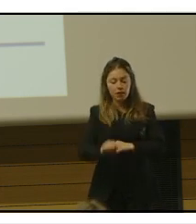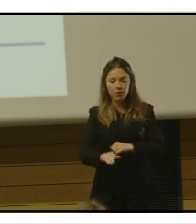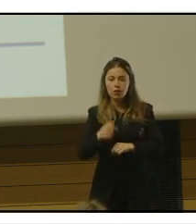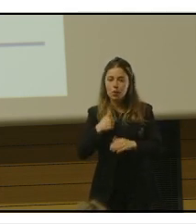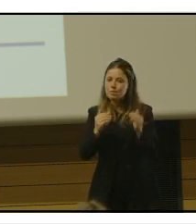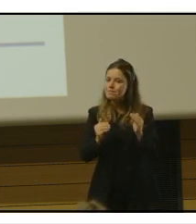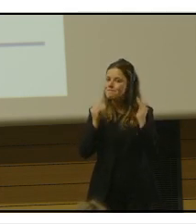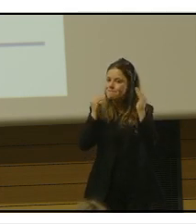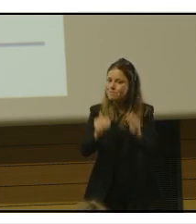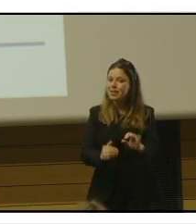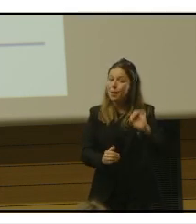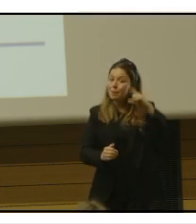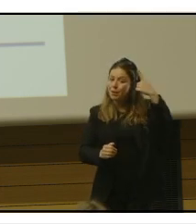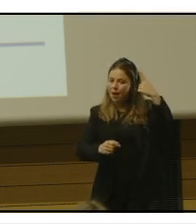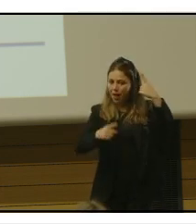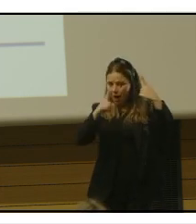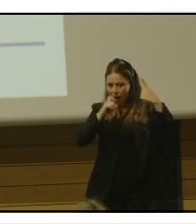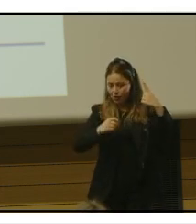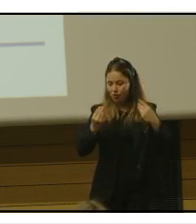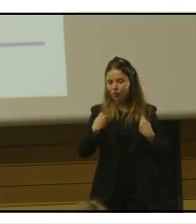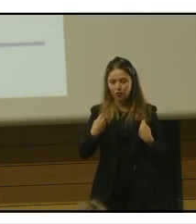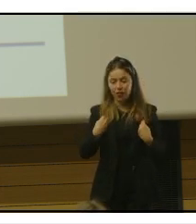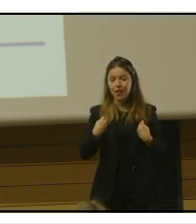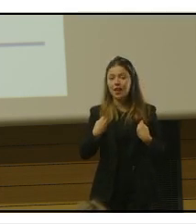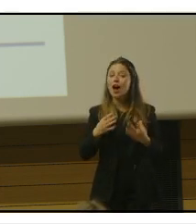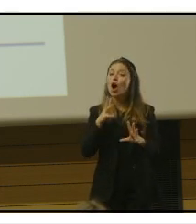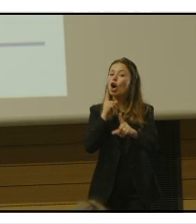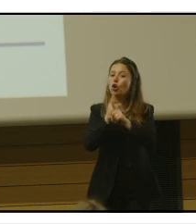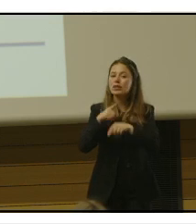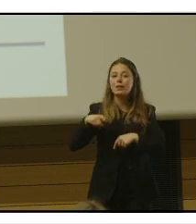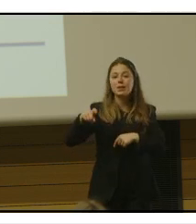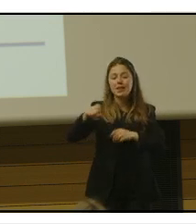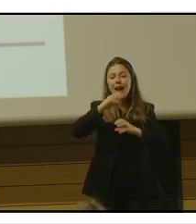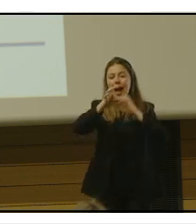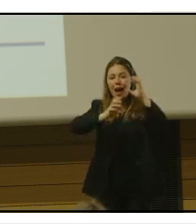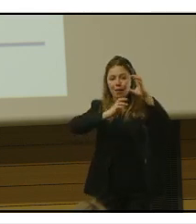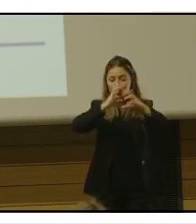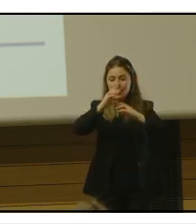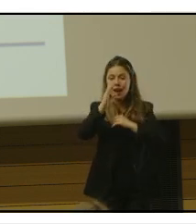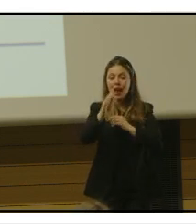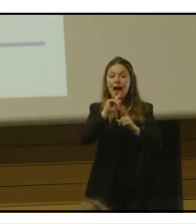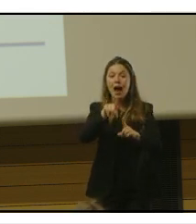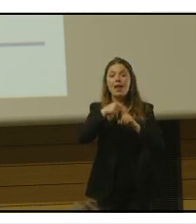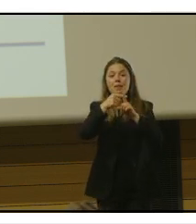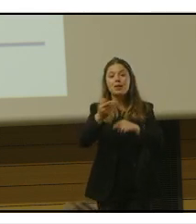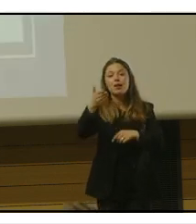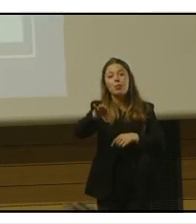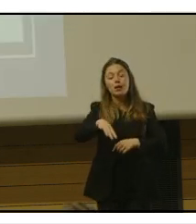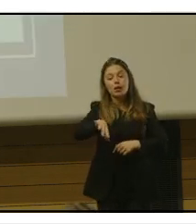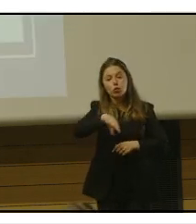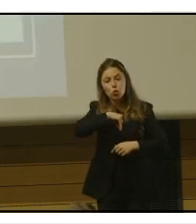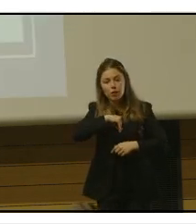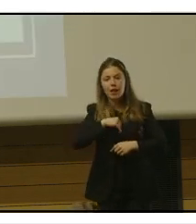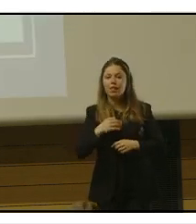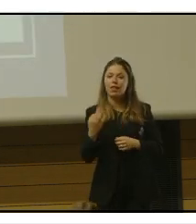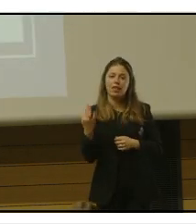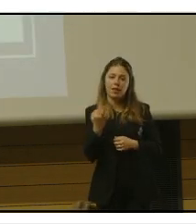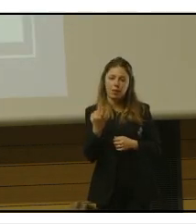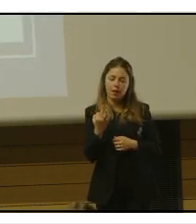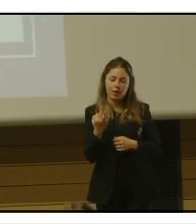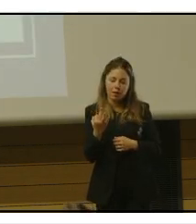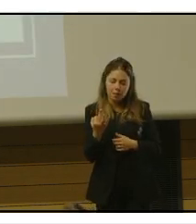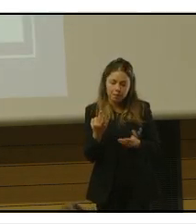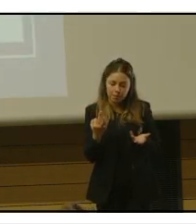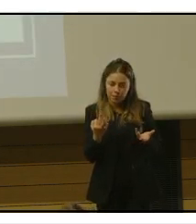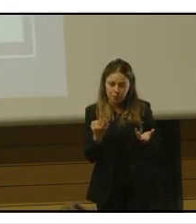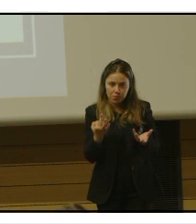allá del primer año de vida, la protección de los niños frente a este carcinógeno ambiental, que aún encima está asociado con la muerte súbita, debería ser